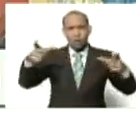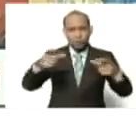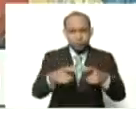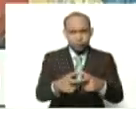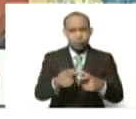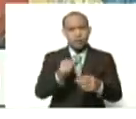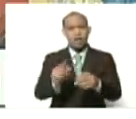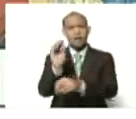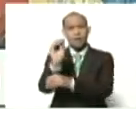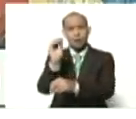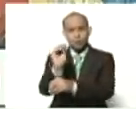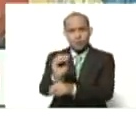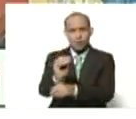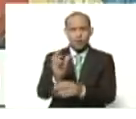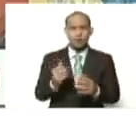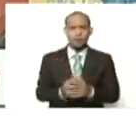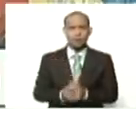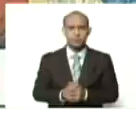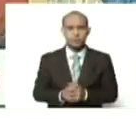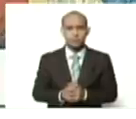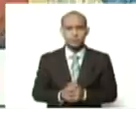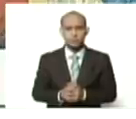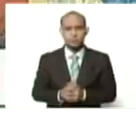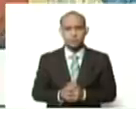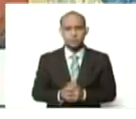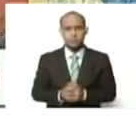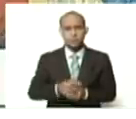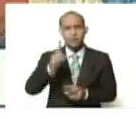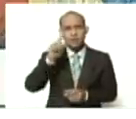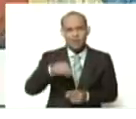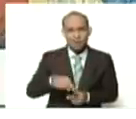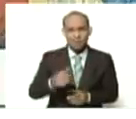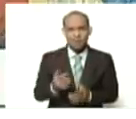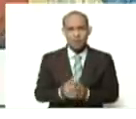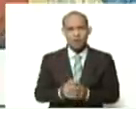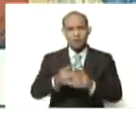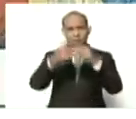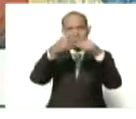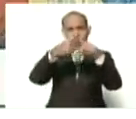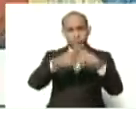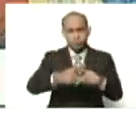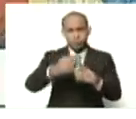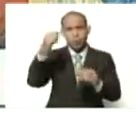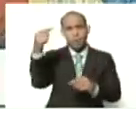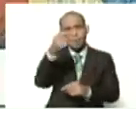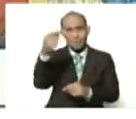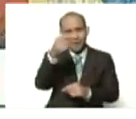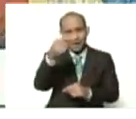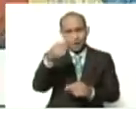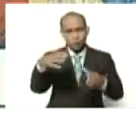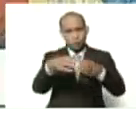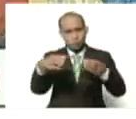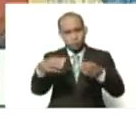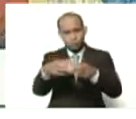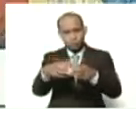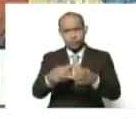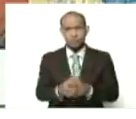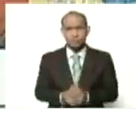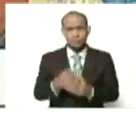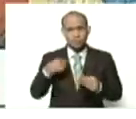los cuidados preventivos y bajando el número de contagios en las regiones.